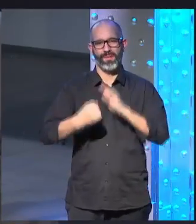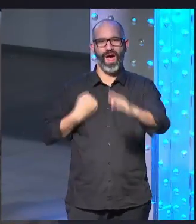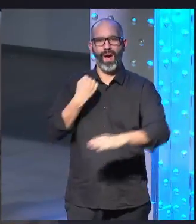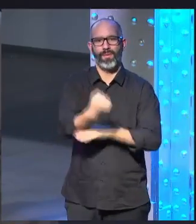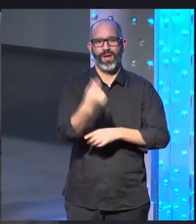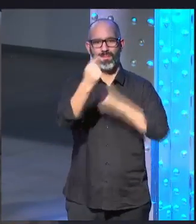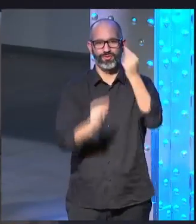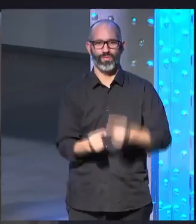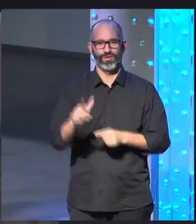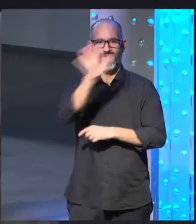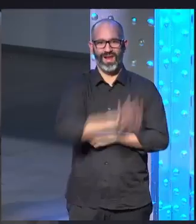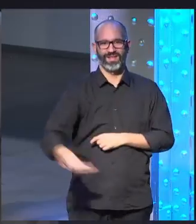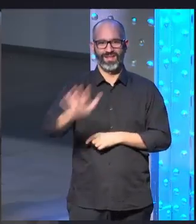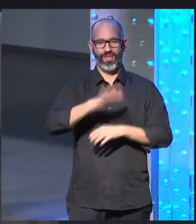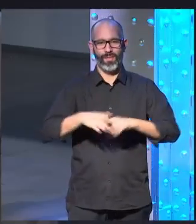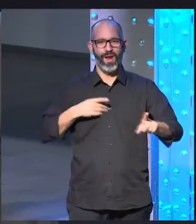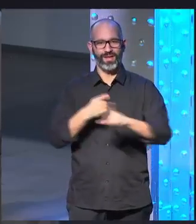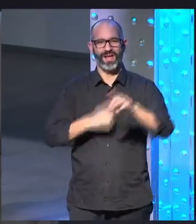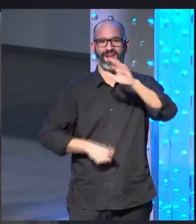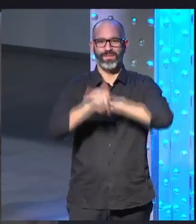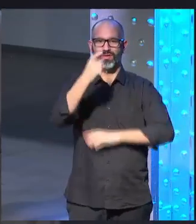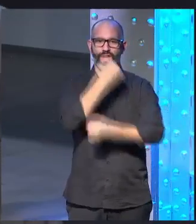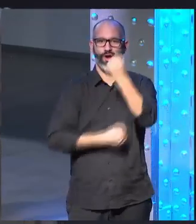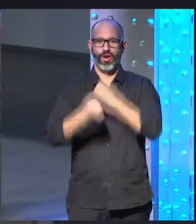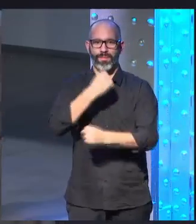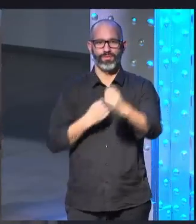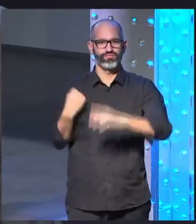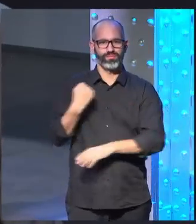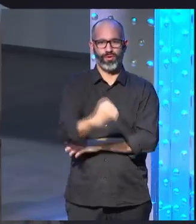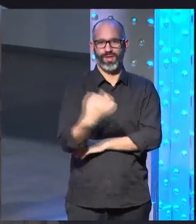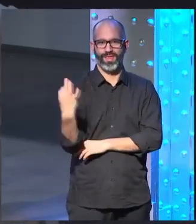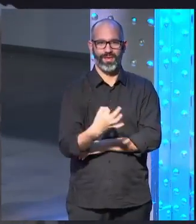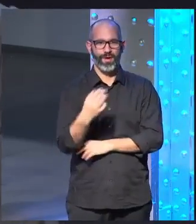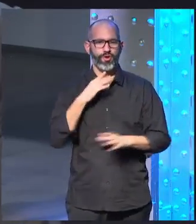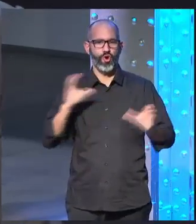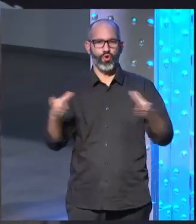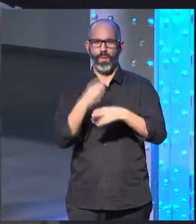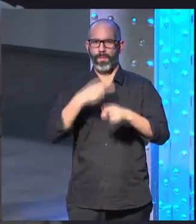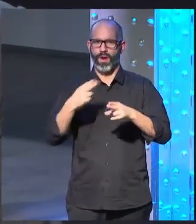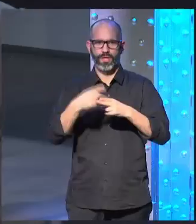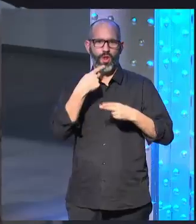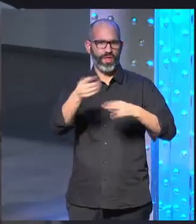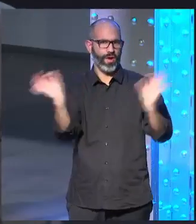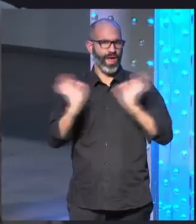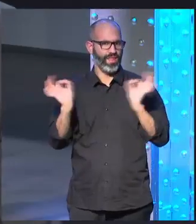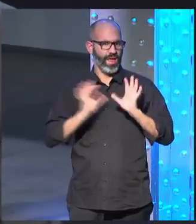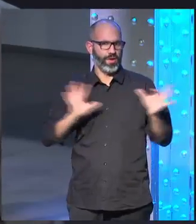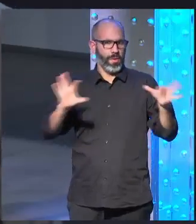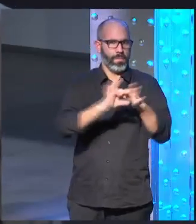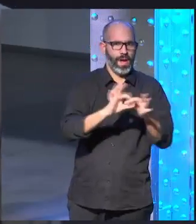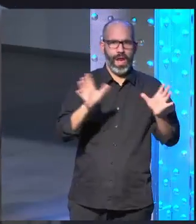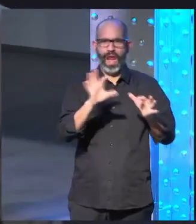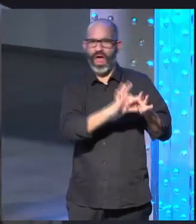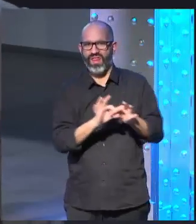El crecimiento económico programado por el Gobierno, yo no hablo en nombre de ningún partido, ni soy de Alianza, ni del PP,